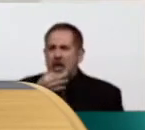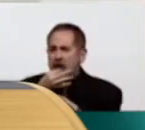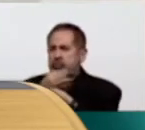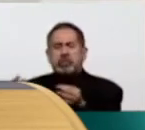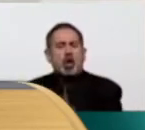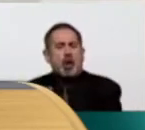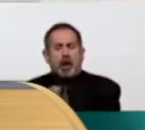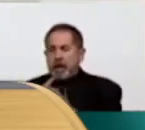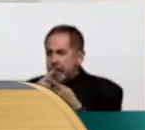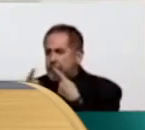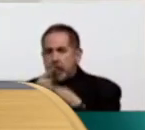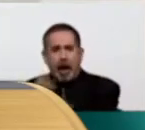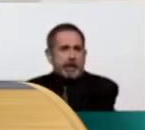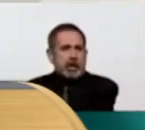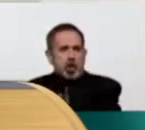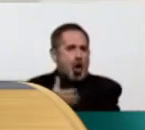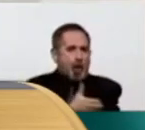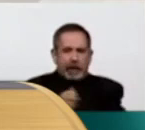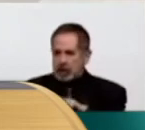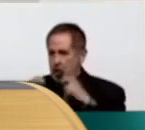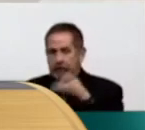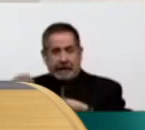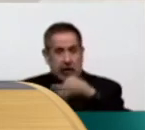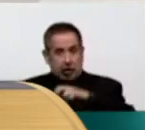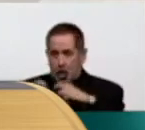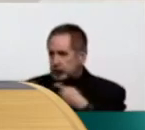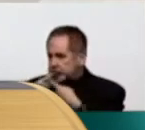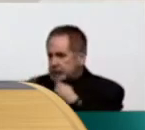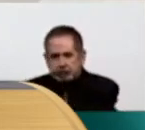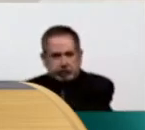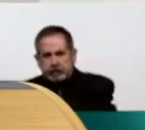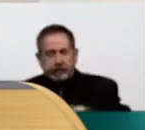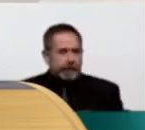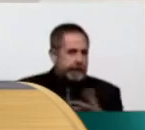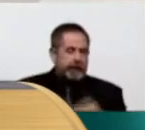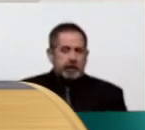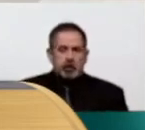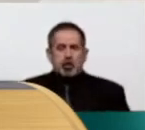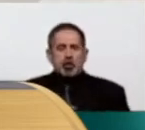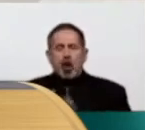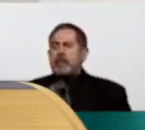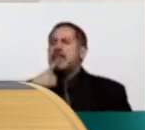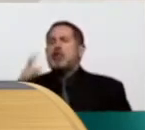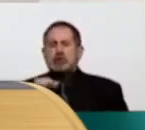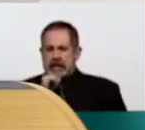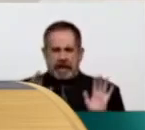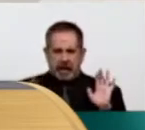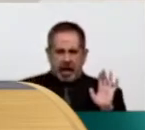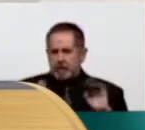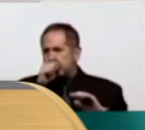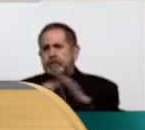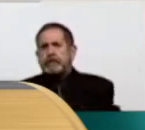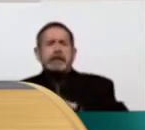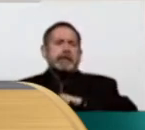privada a mis compañeras y compañeros ministros y les dije que no presentaría ninguna denuncia ni lo haría